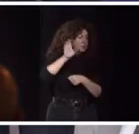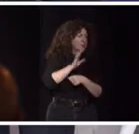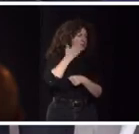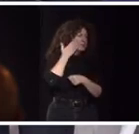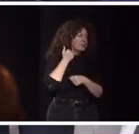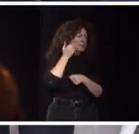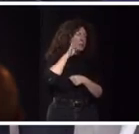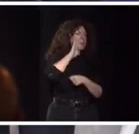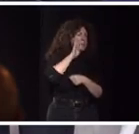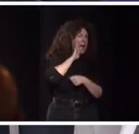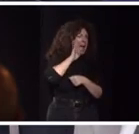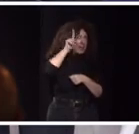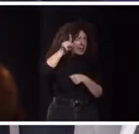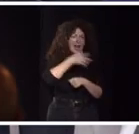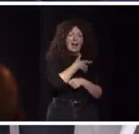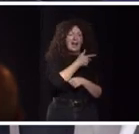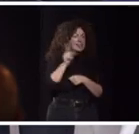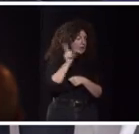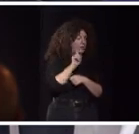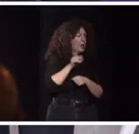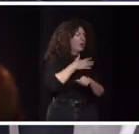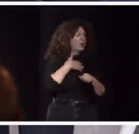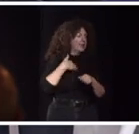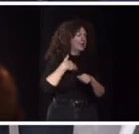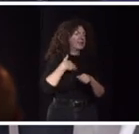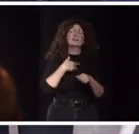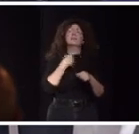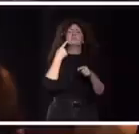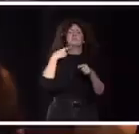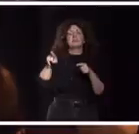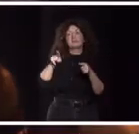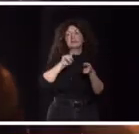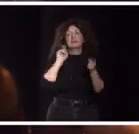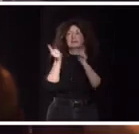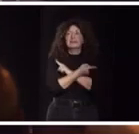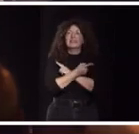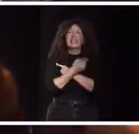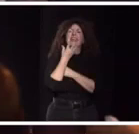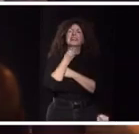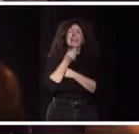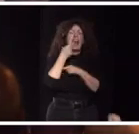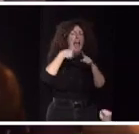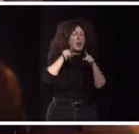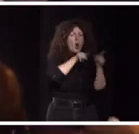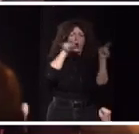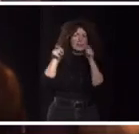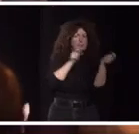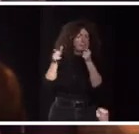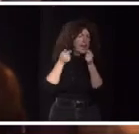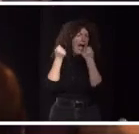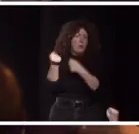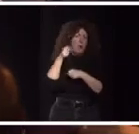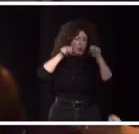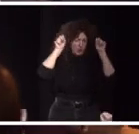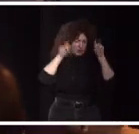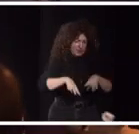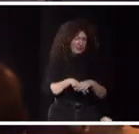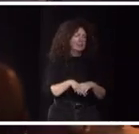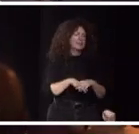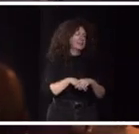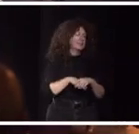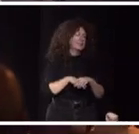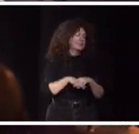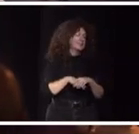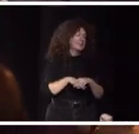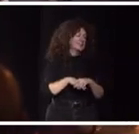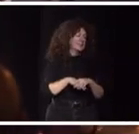claro que no quieren descargar armamento con destino a Israel, que esas armas están manchadas de sangre